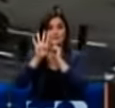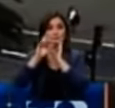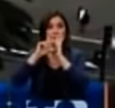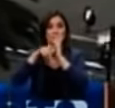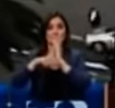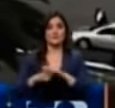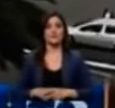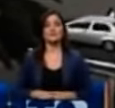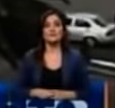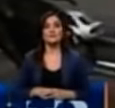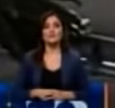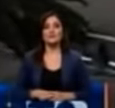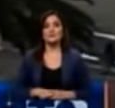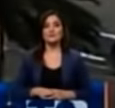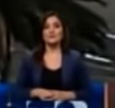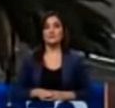7:54 p.m.